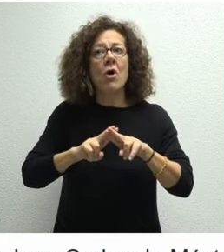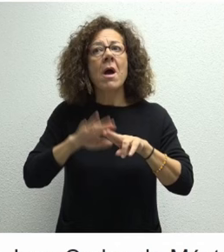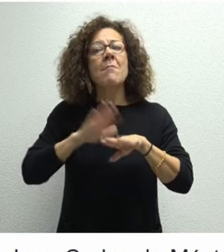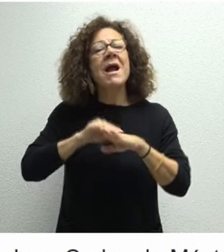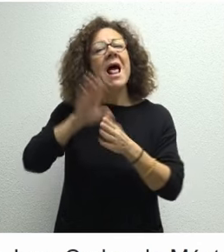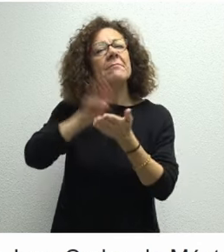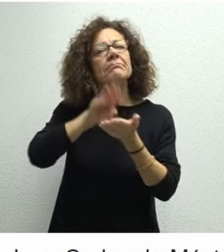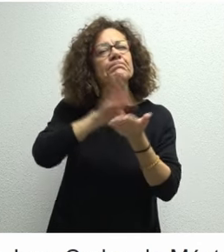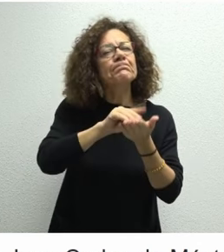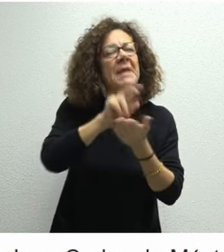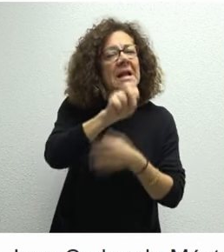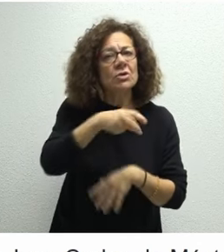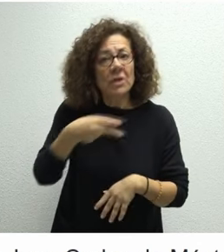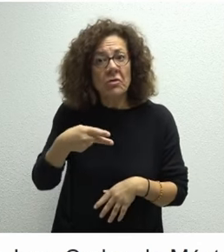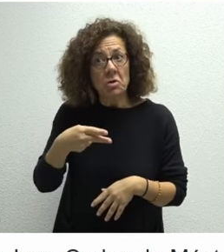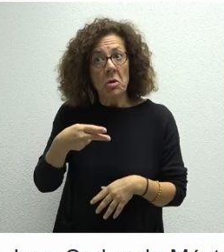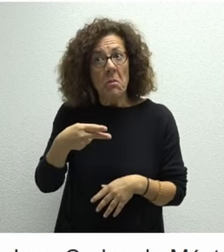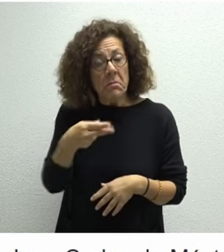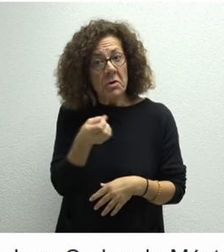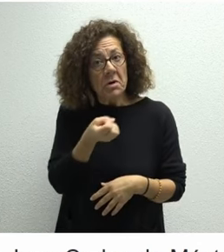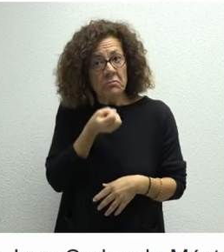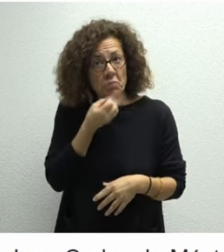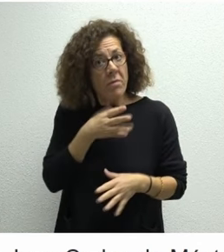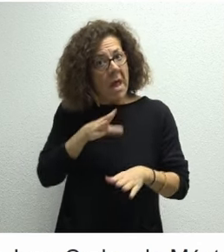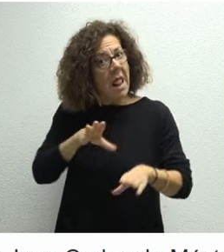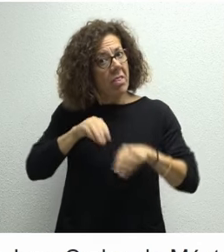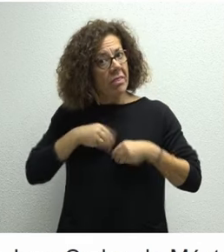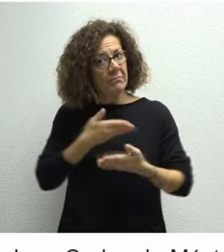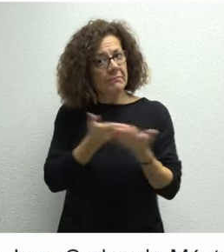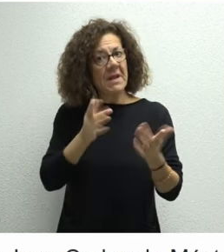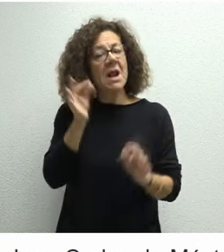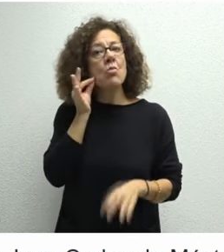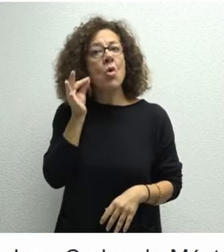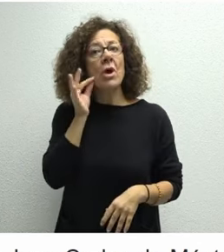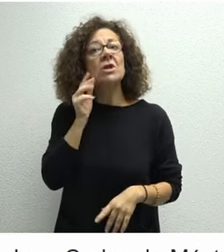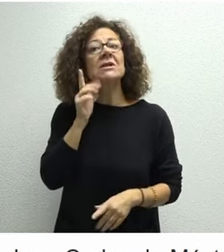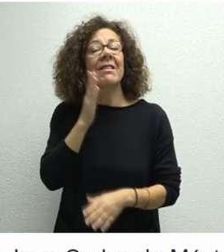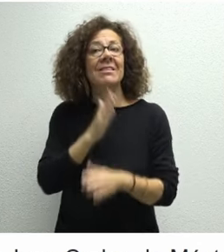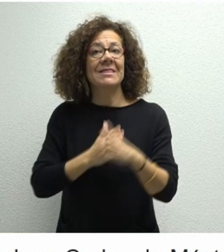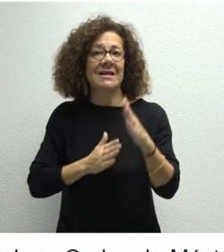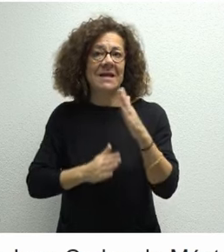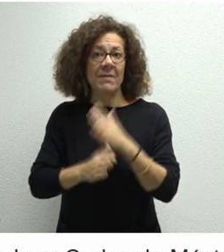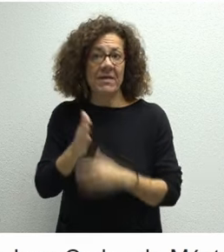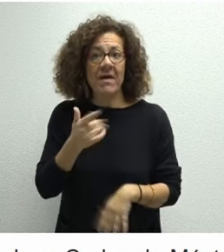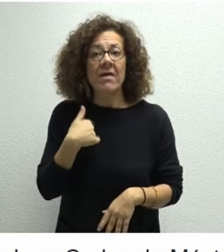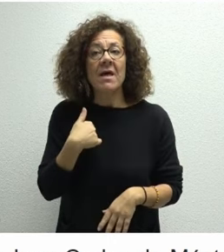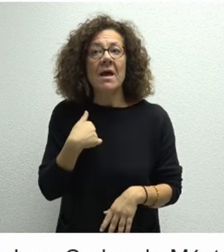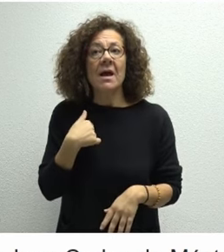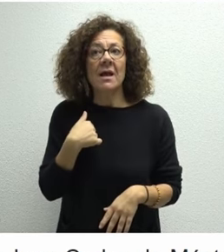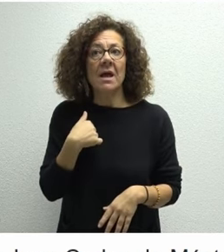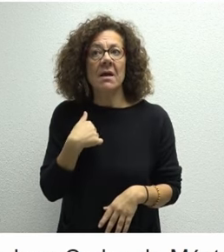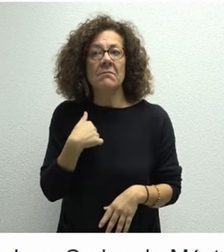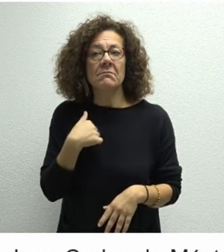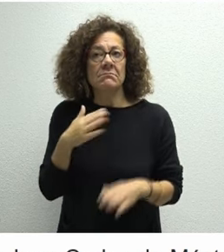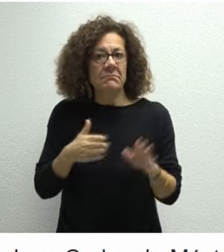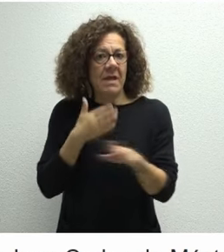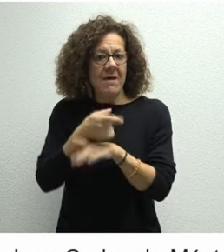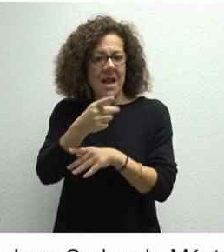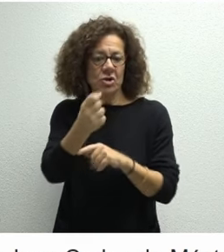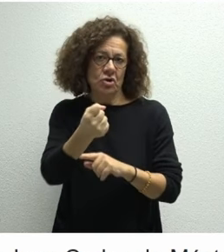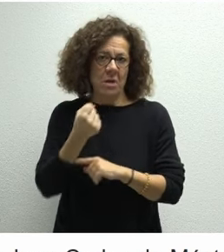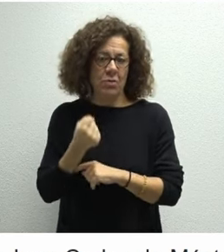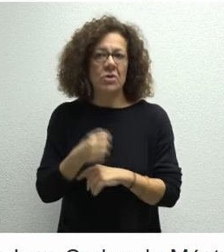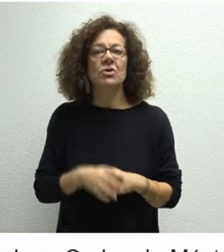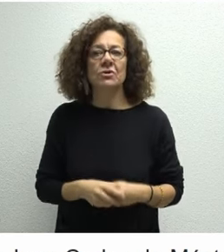recoger resultados no pero que está teniendo muy buena entre las mujeres con discapacidad que están recibiendo ese esos apoyos